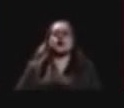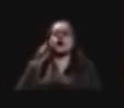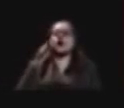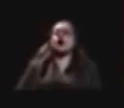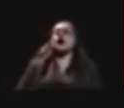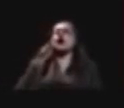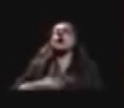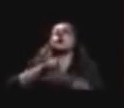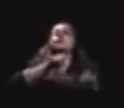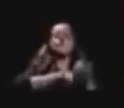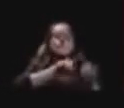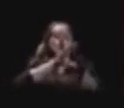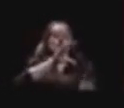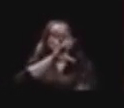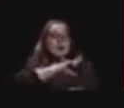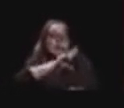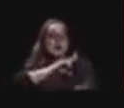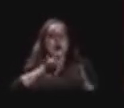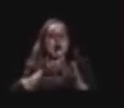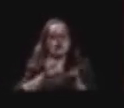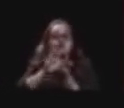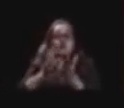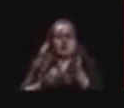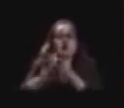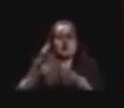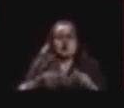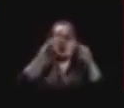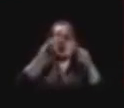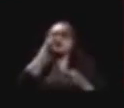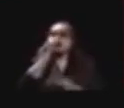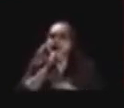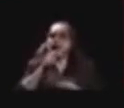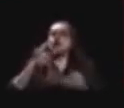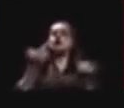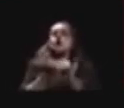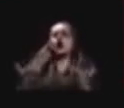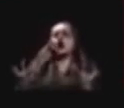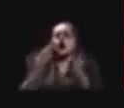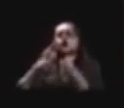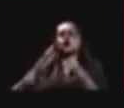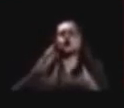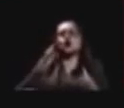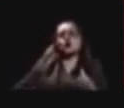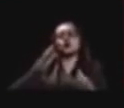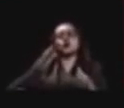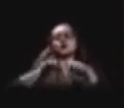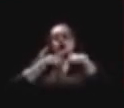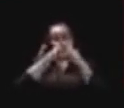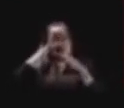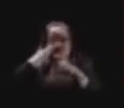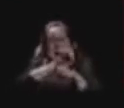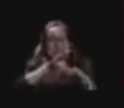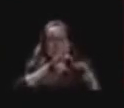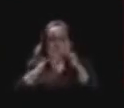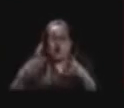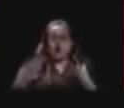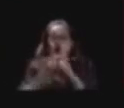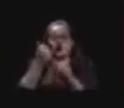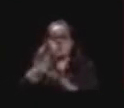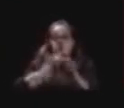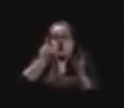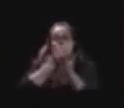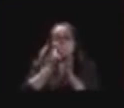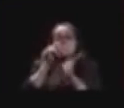privada y social es fundamental, pero es tarea del gobierno y la sociedad la planeación de la ciudad, y